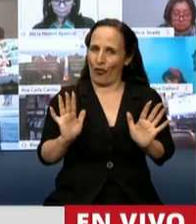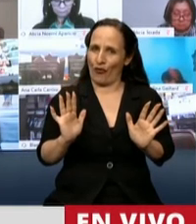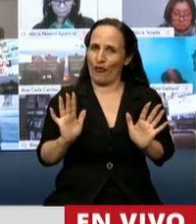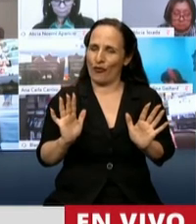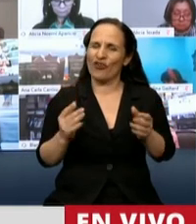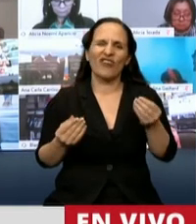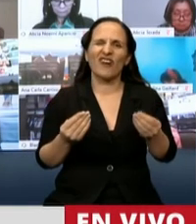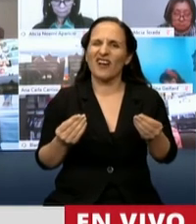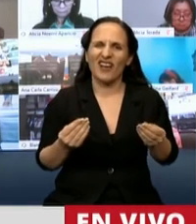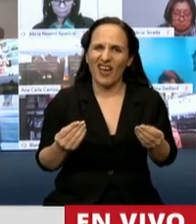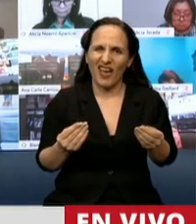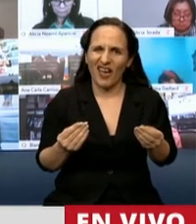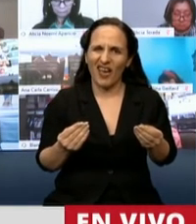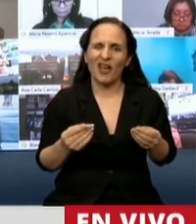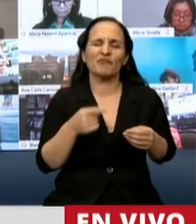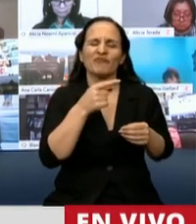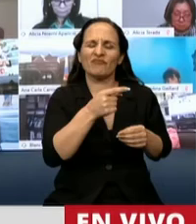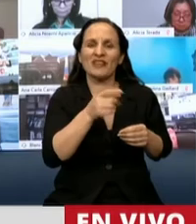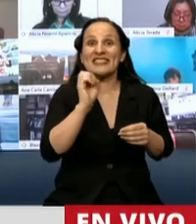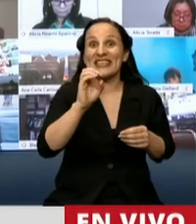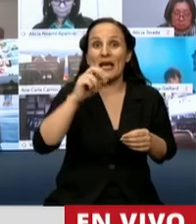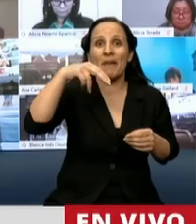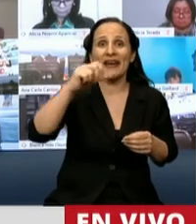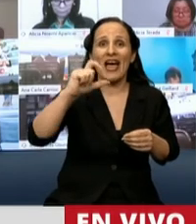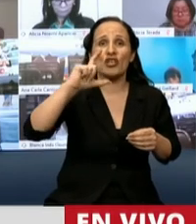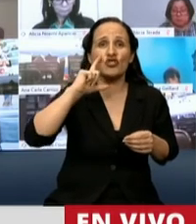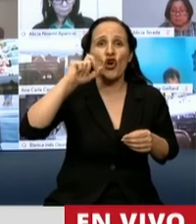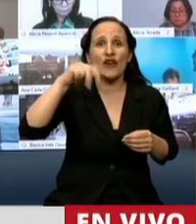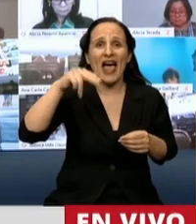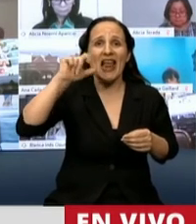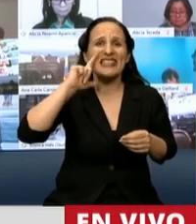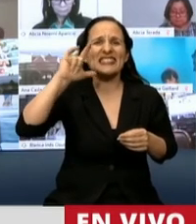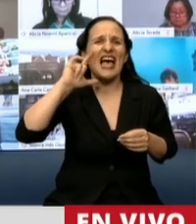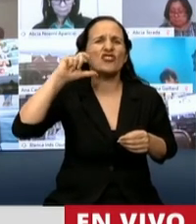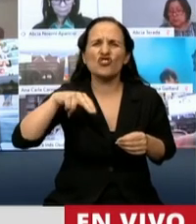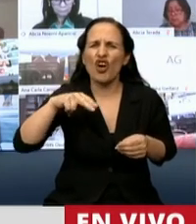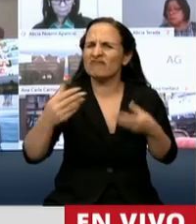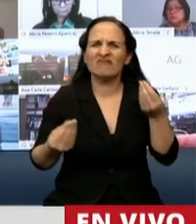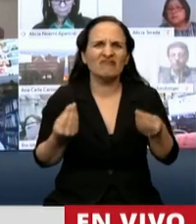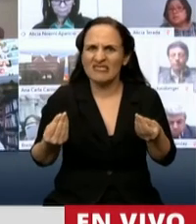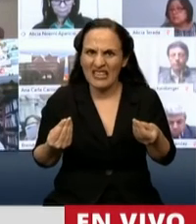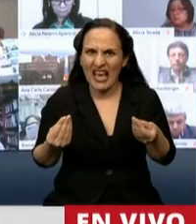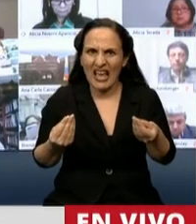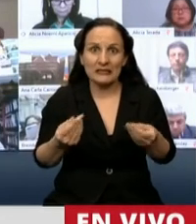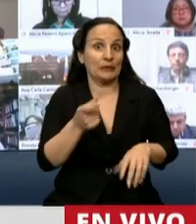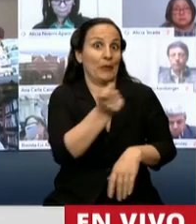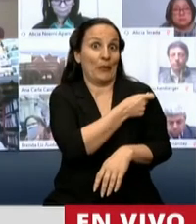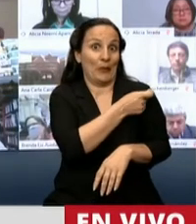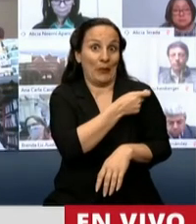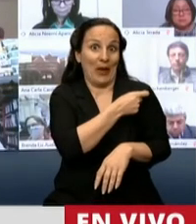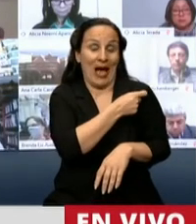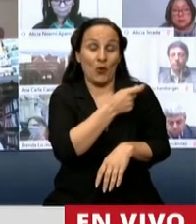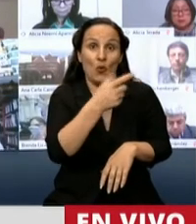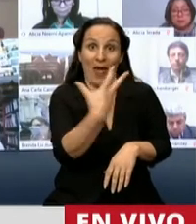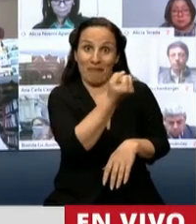se denomina la nacionalización de la vacuna. Por un lado, es cierto que vivimos